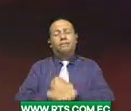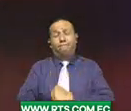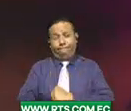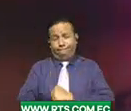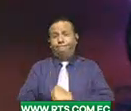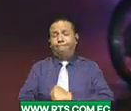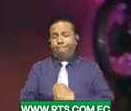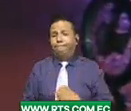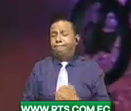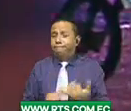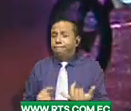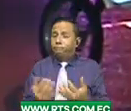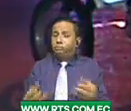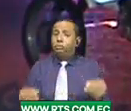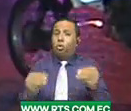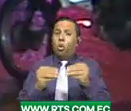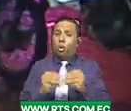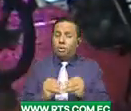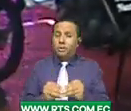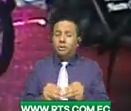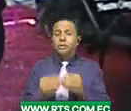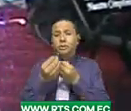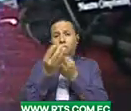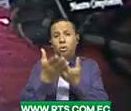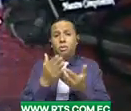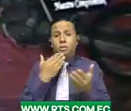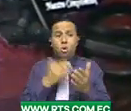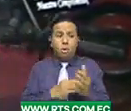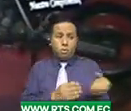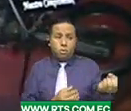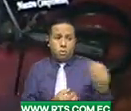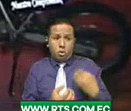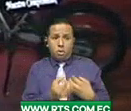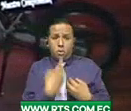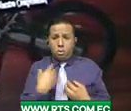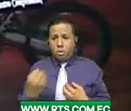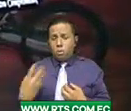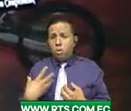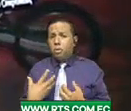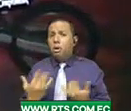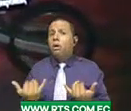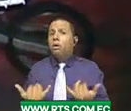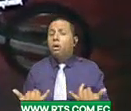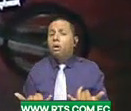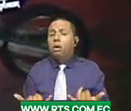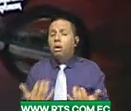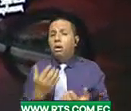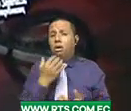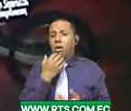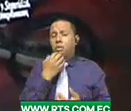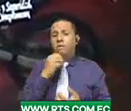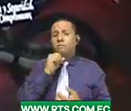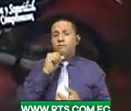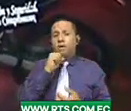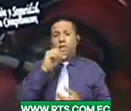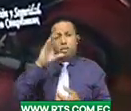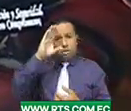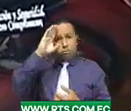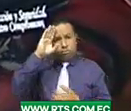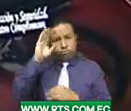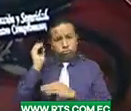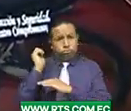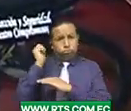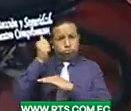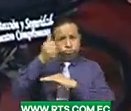podemos, nuevamente, manejando una información preliminar, estamos hablando de que todavía tiene que llegar la autoridad de seguridad a